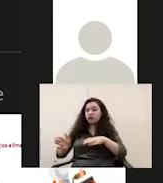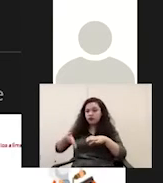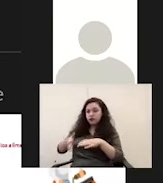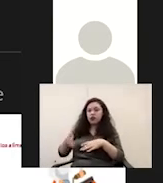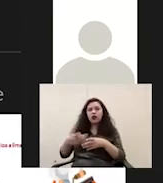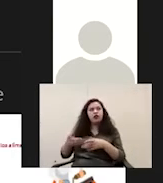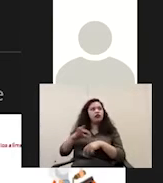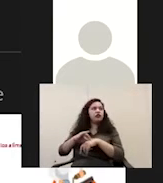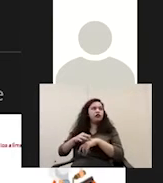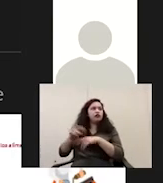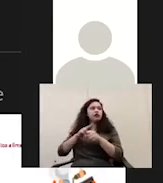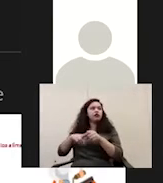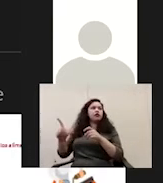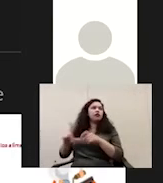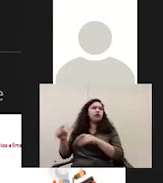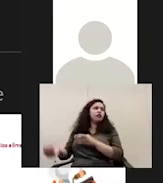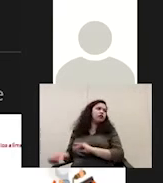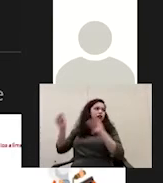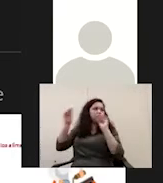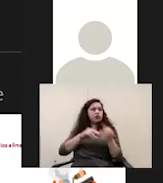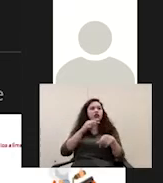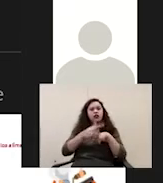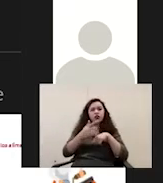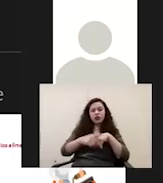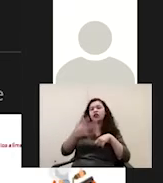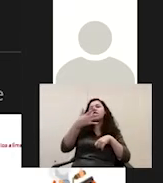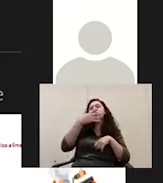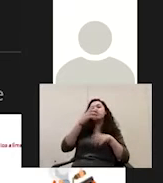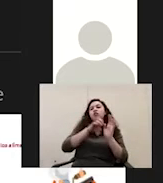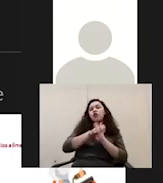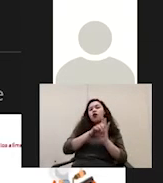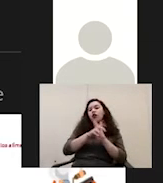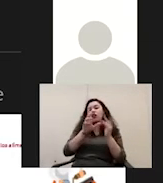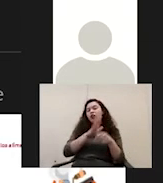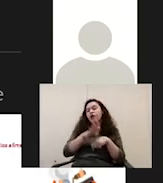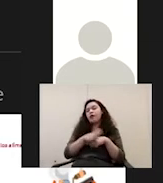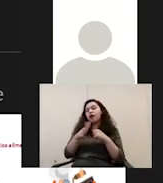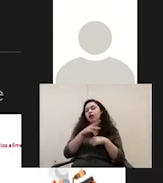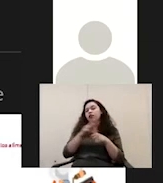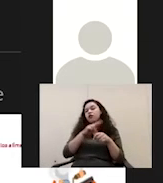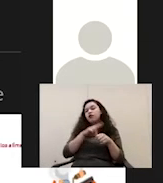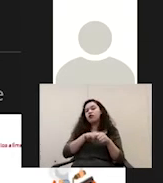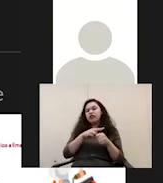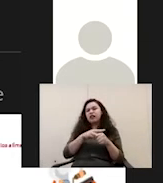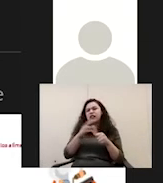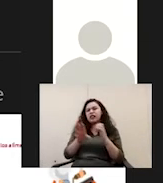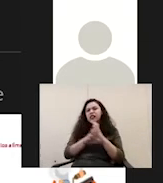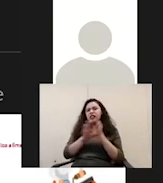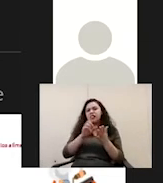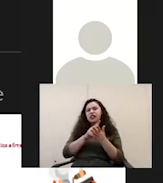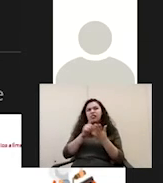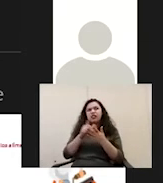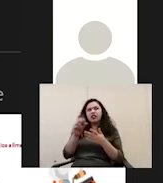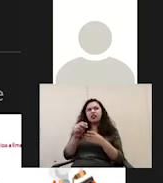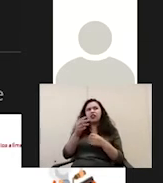y lo traemos para hacer el corte de un queso o un jamón, que regularmente son productos que no requieren desinfección y que son de consumo